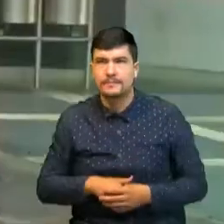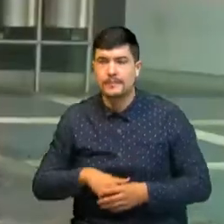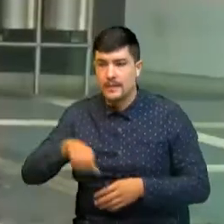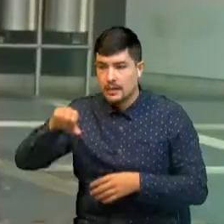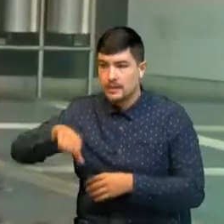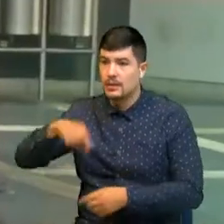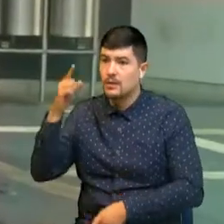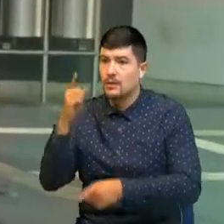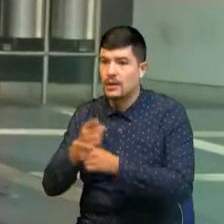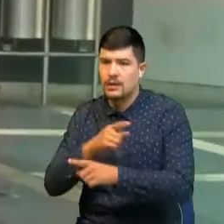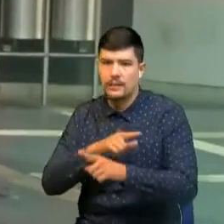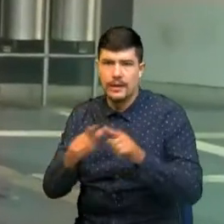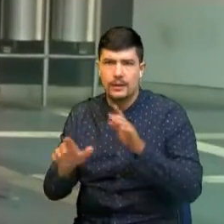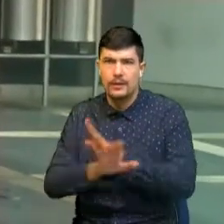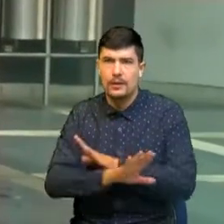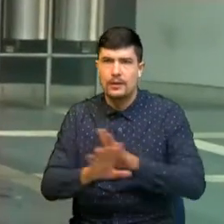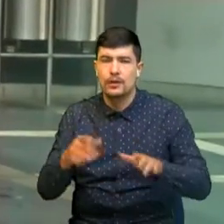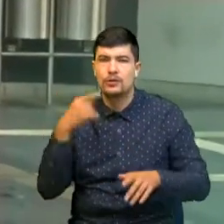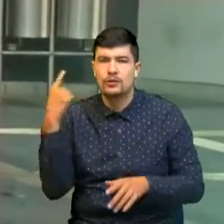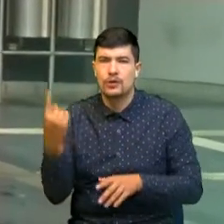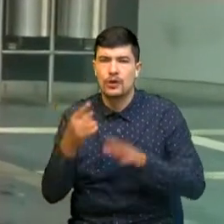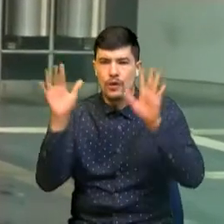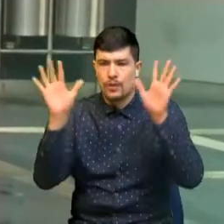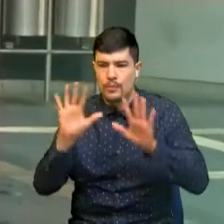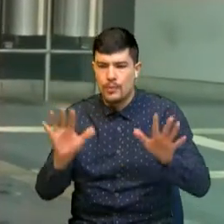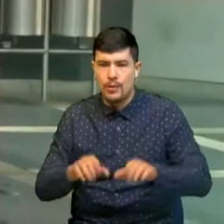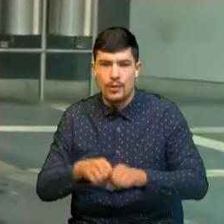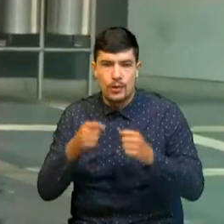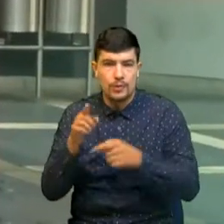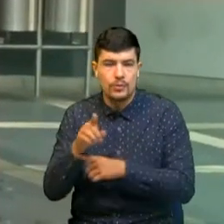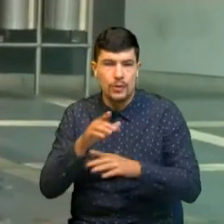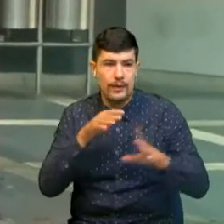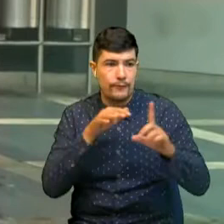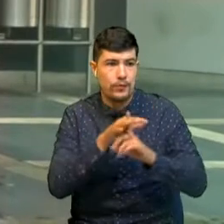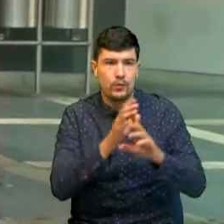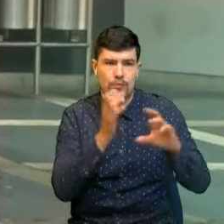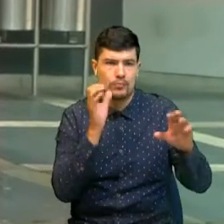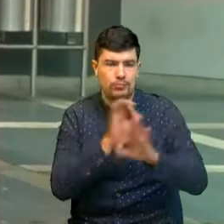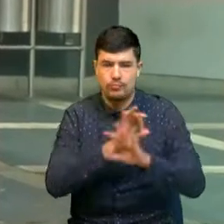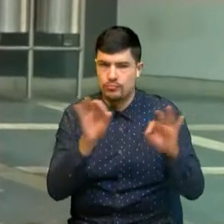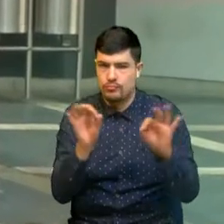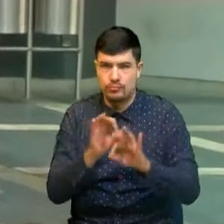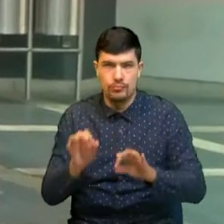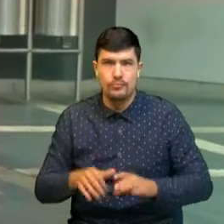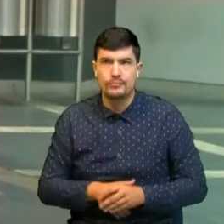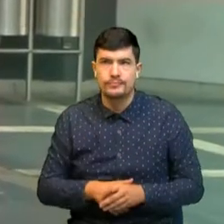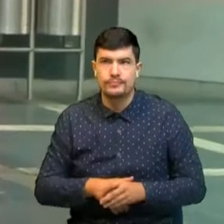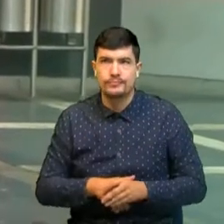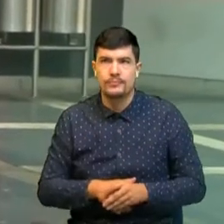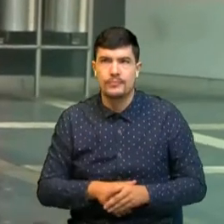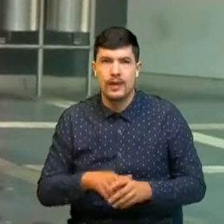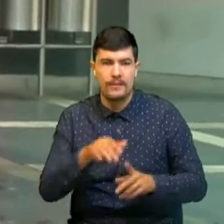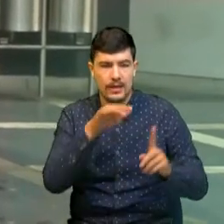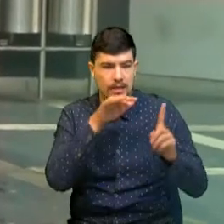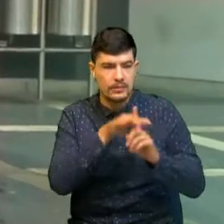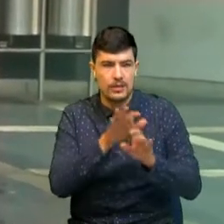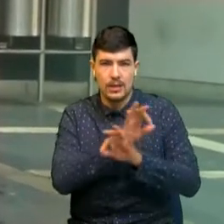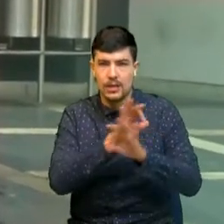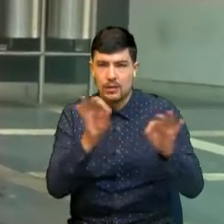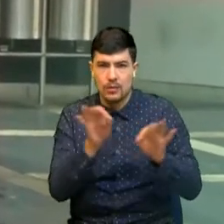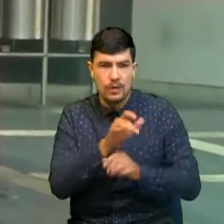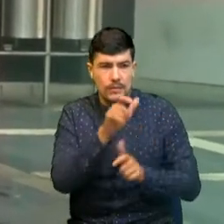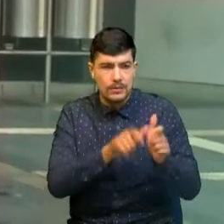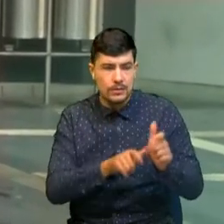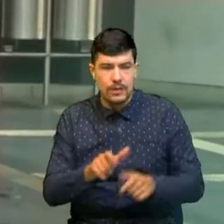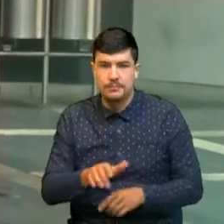afortunadamente no fueron sino los vídeos de las estaciones no se presentó afectación a ningún bus de la flota no se presentó afectación tampoco a ningún